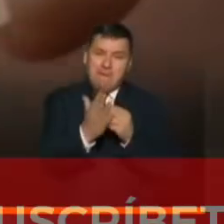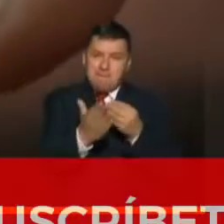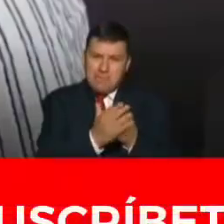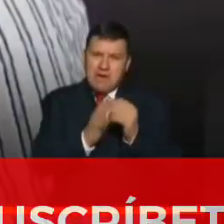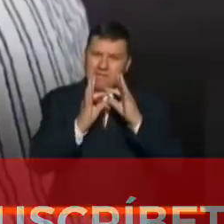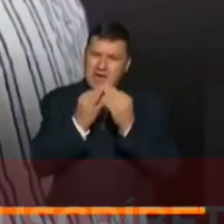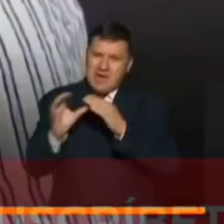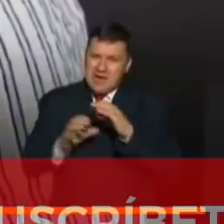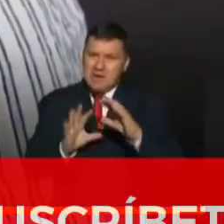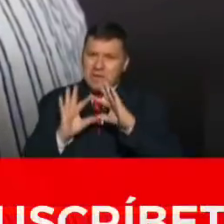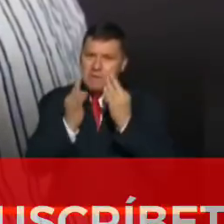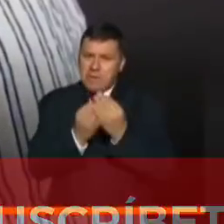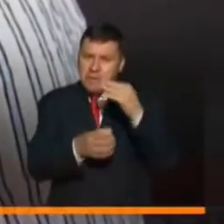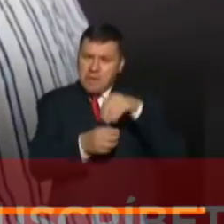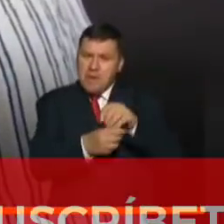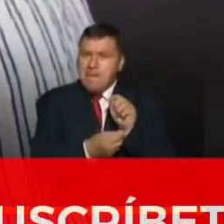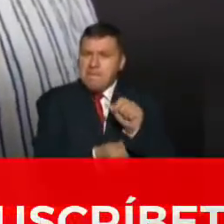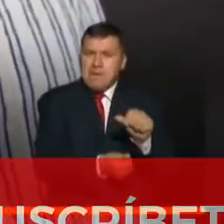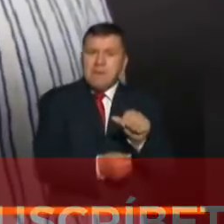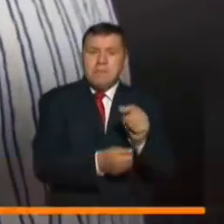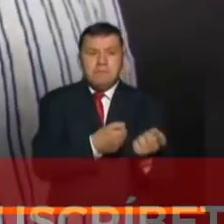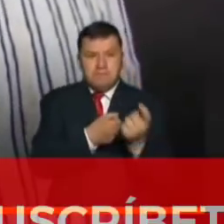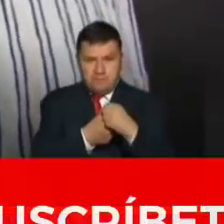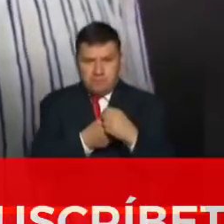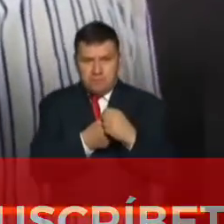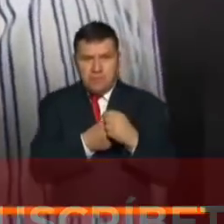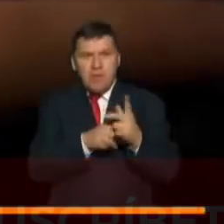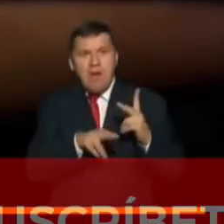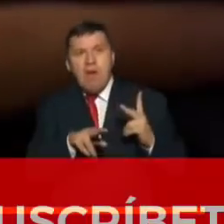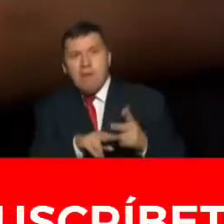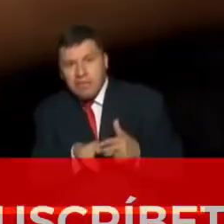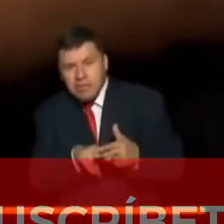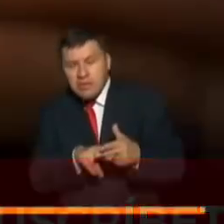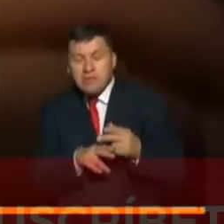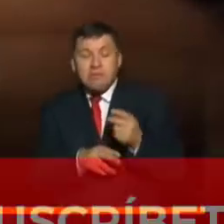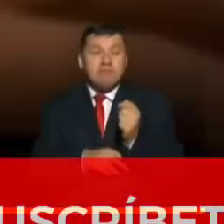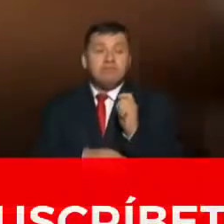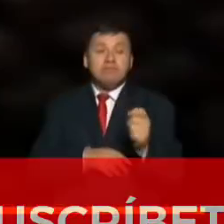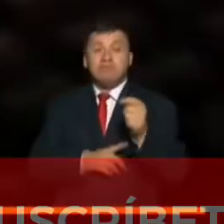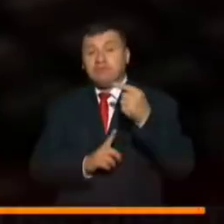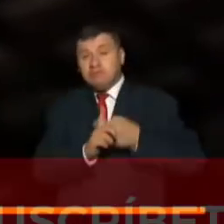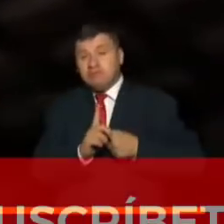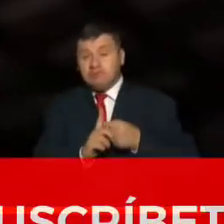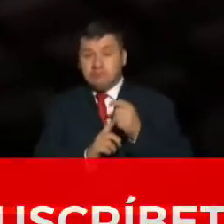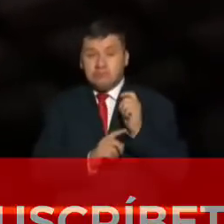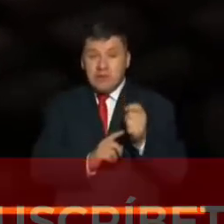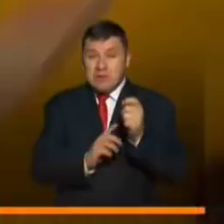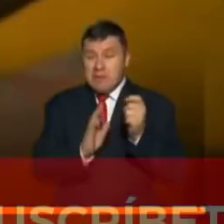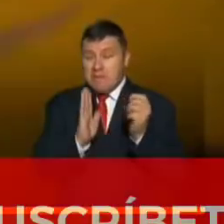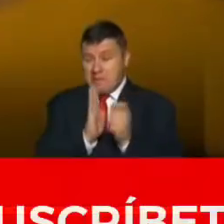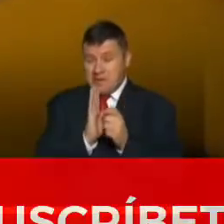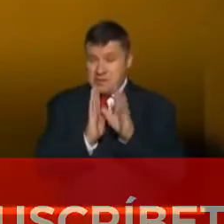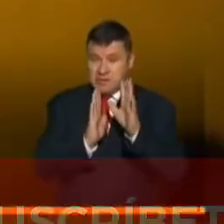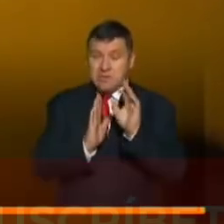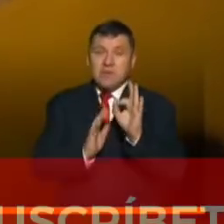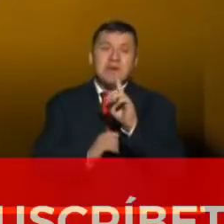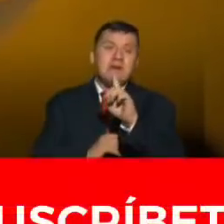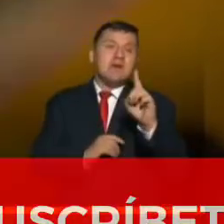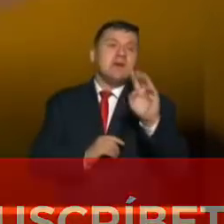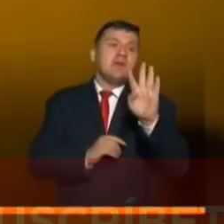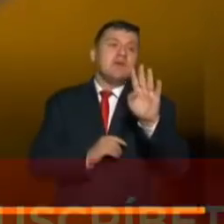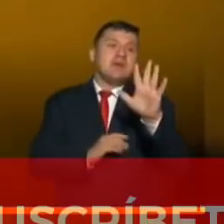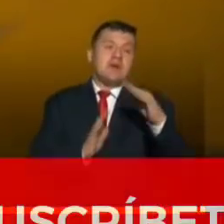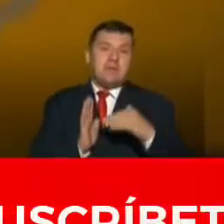estado beneficiario, elegible inscrito y suspendidos. El valor de cada uno de los 5 pagos extraordinarios fue de 145